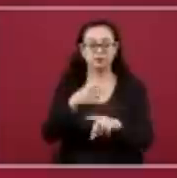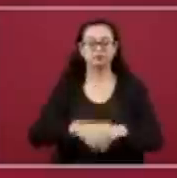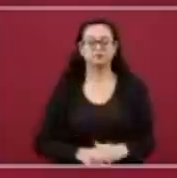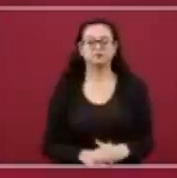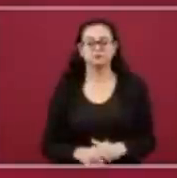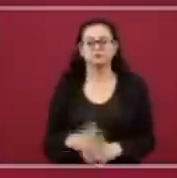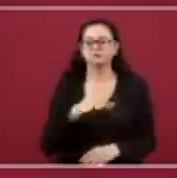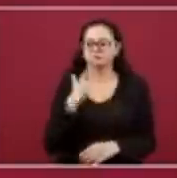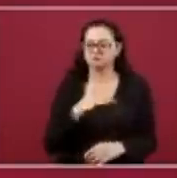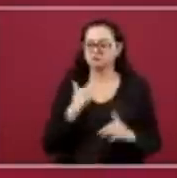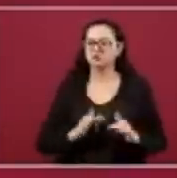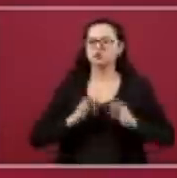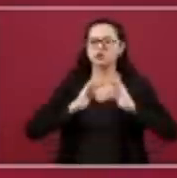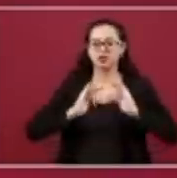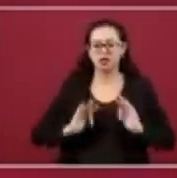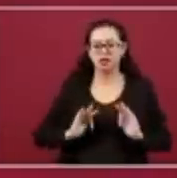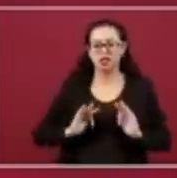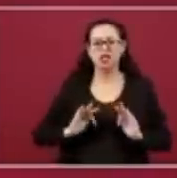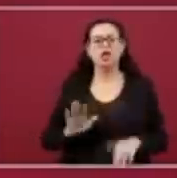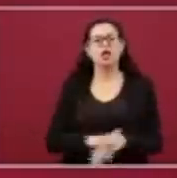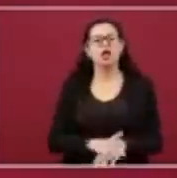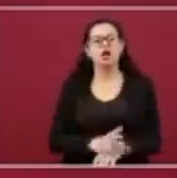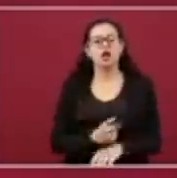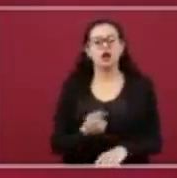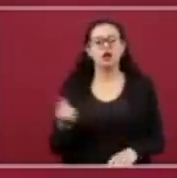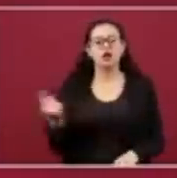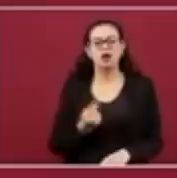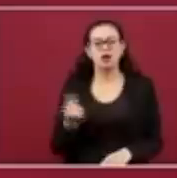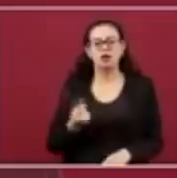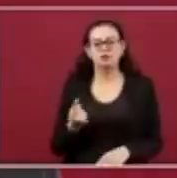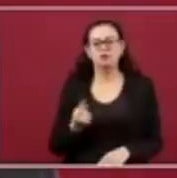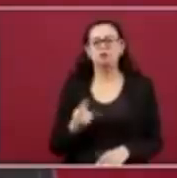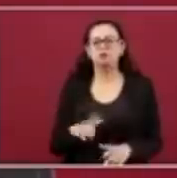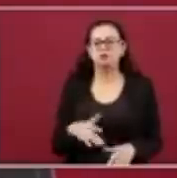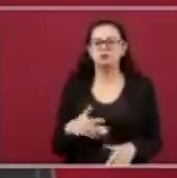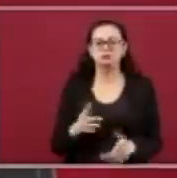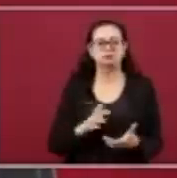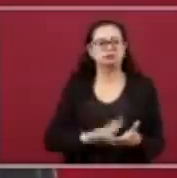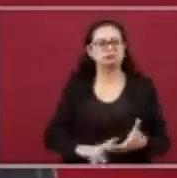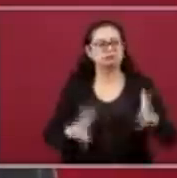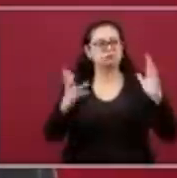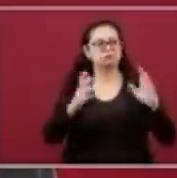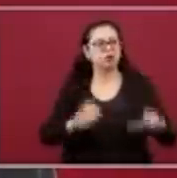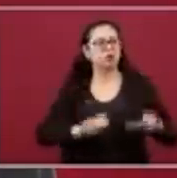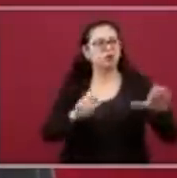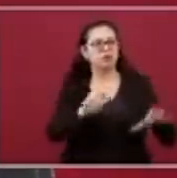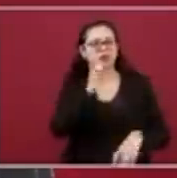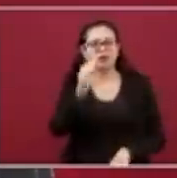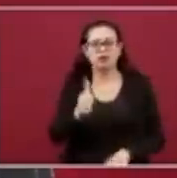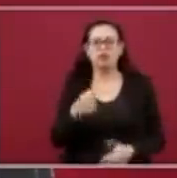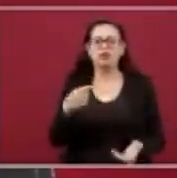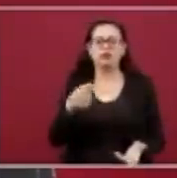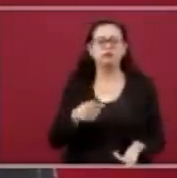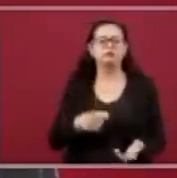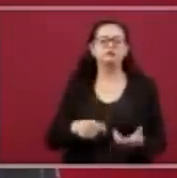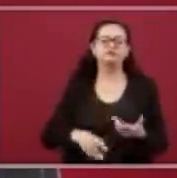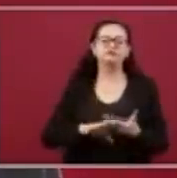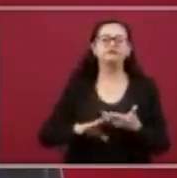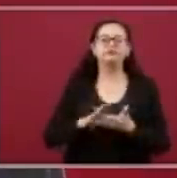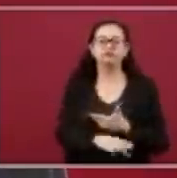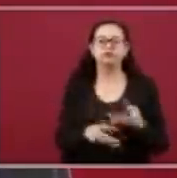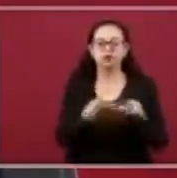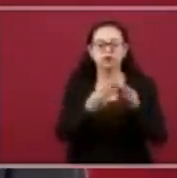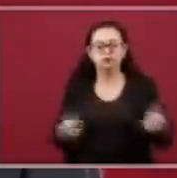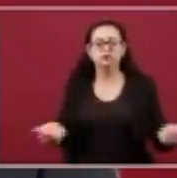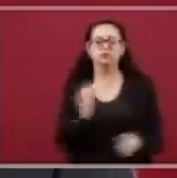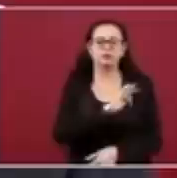mucha tranquilidad, porque vamos a poder resolver el problema de la inseguridad y de la violencia.